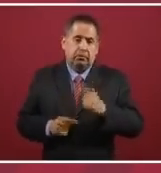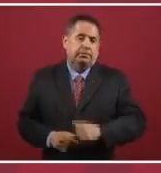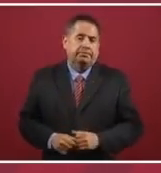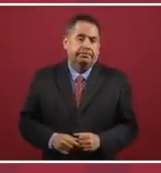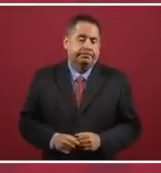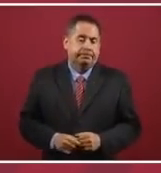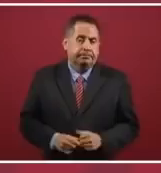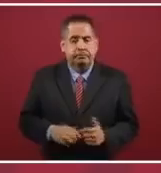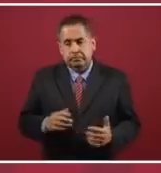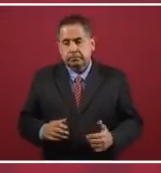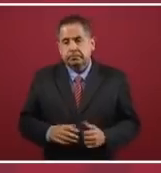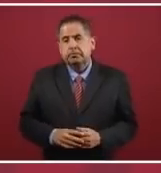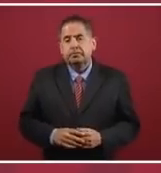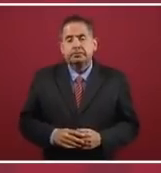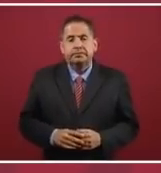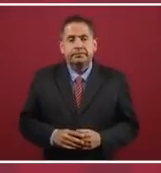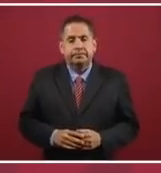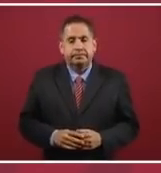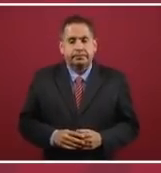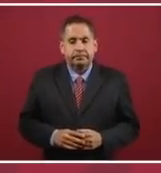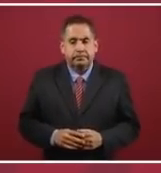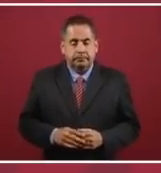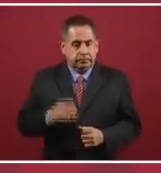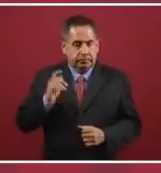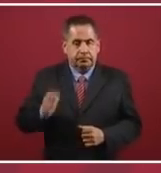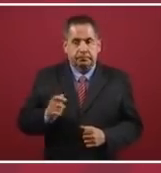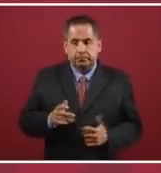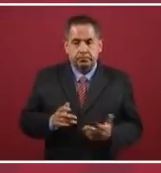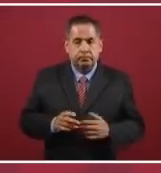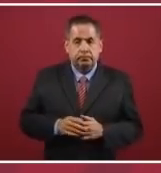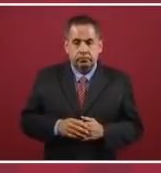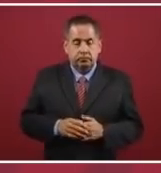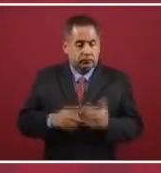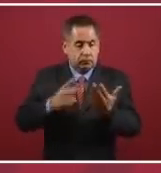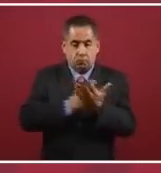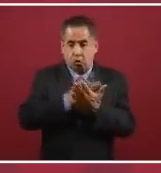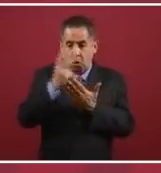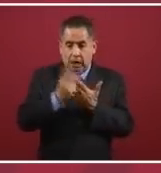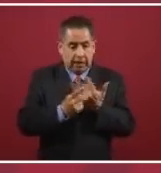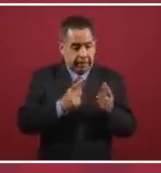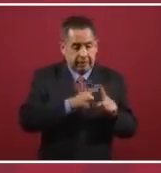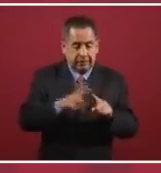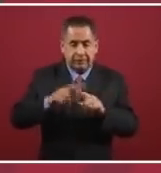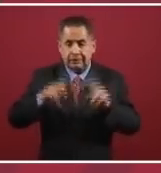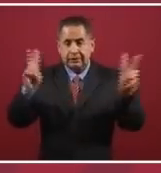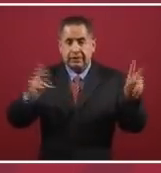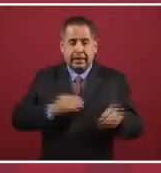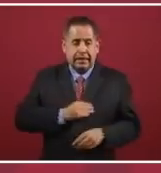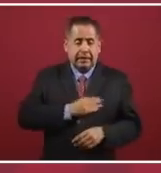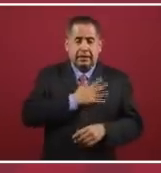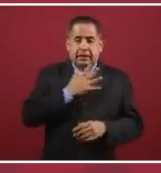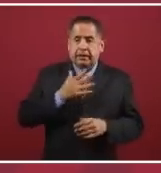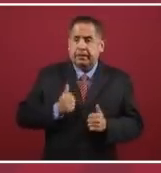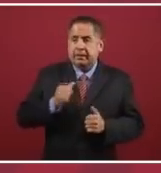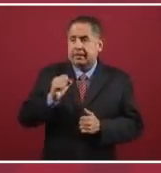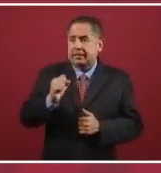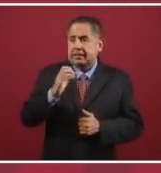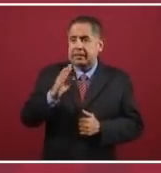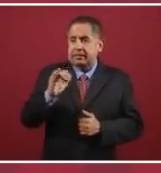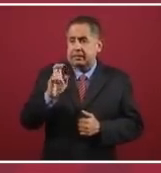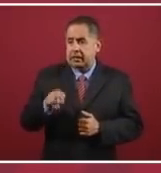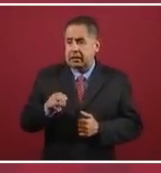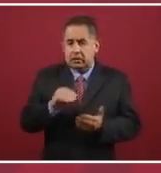De modo que se van a mantener todos los programas de bienestar que se iniciaron: